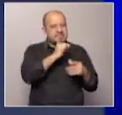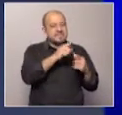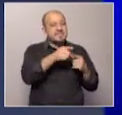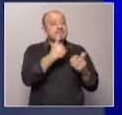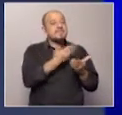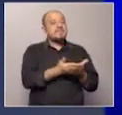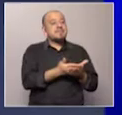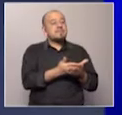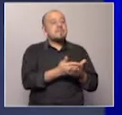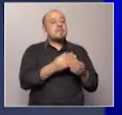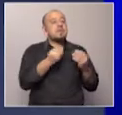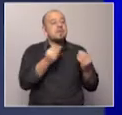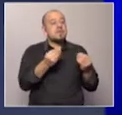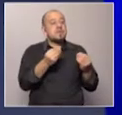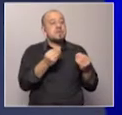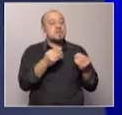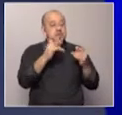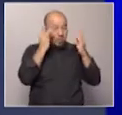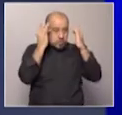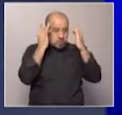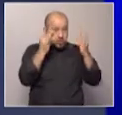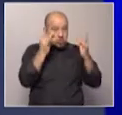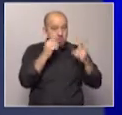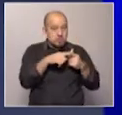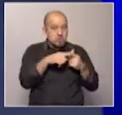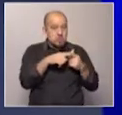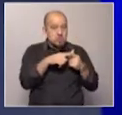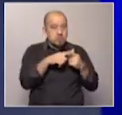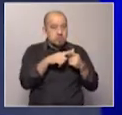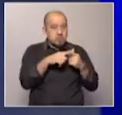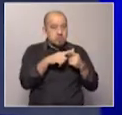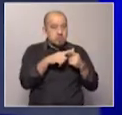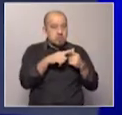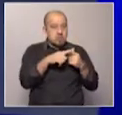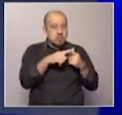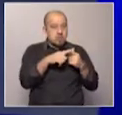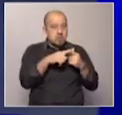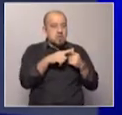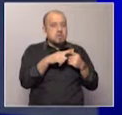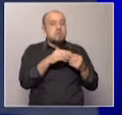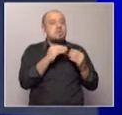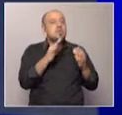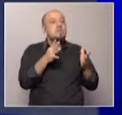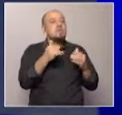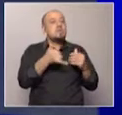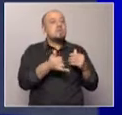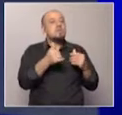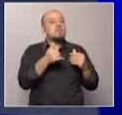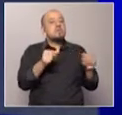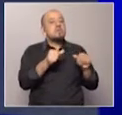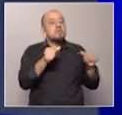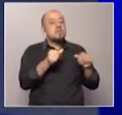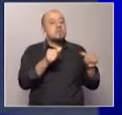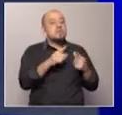de las propuestas cuáles son los ejes educación me imagino decir por donde tendríamos que ir para buscar esas penas